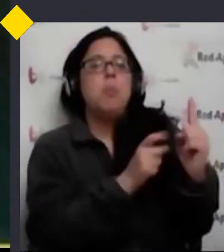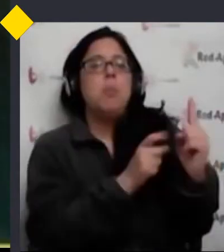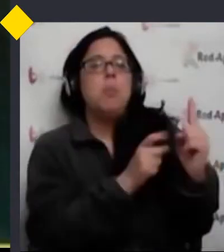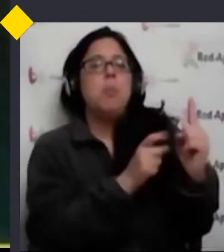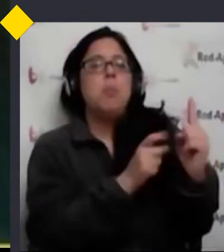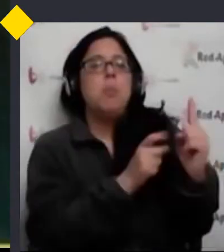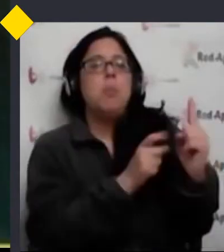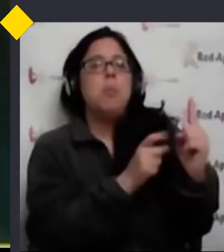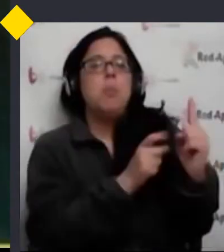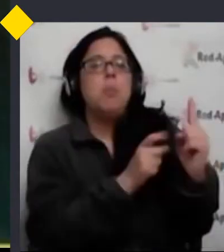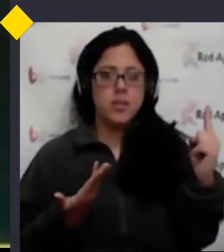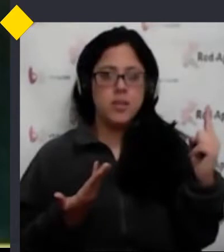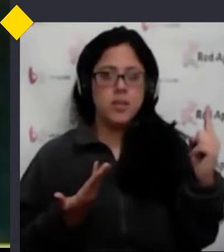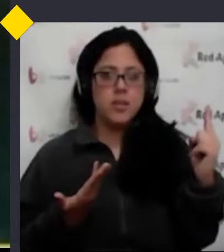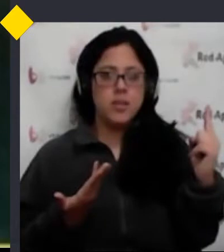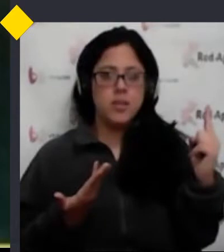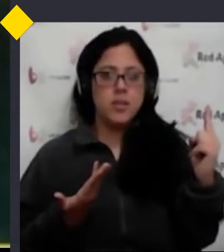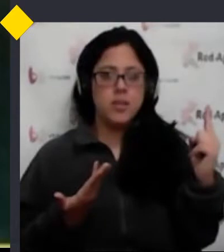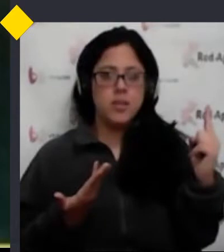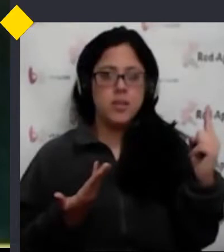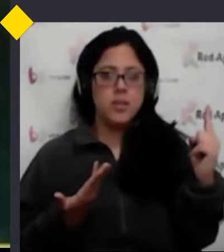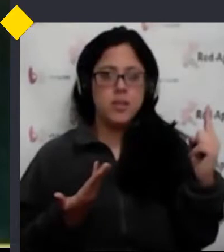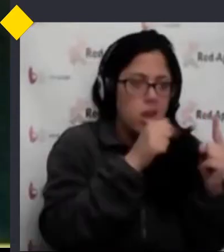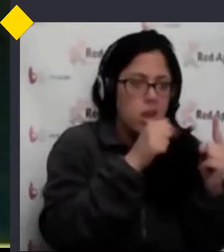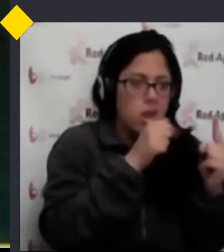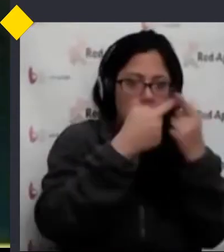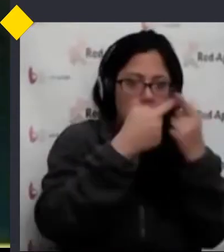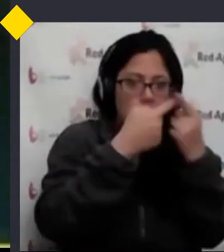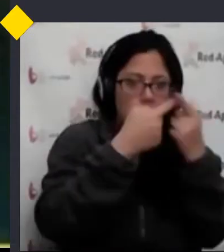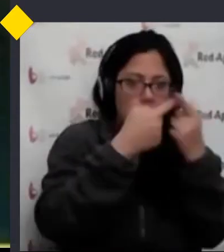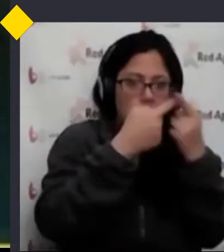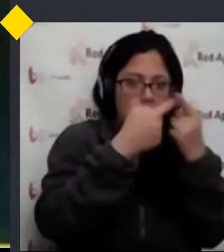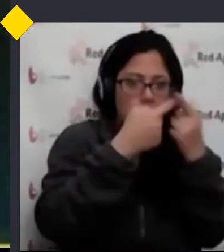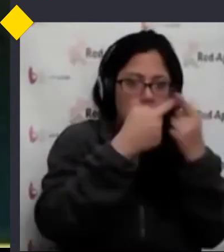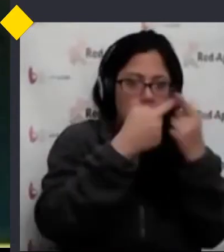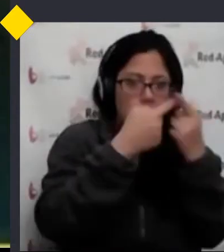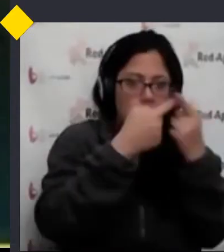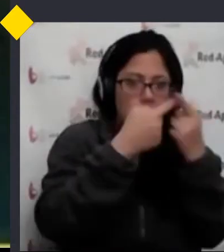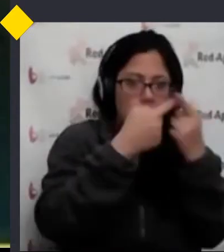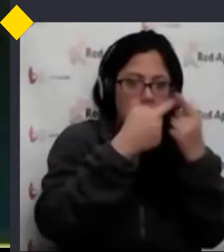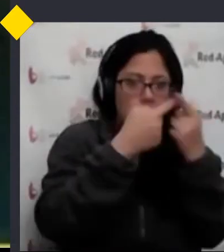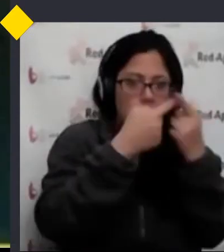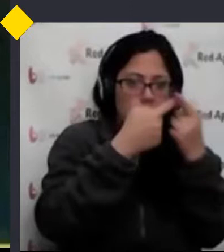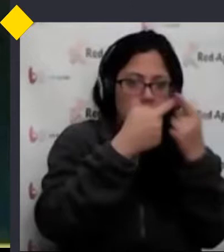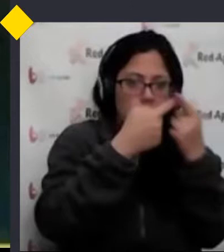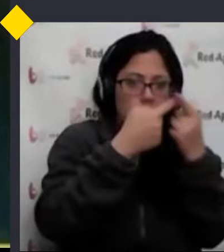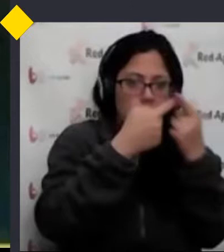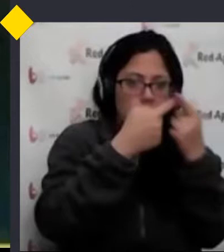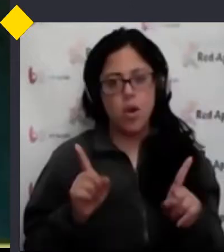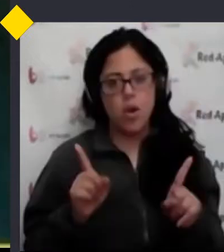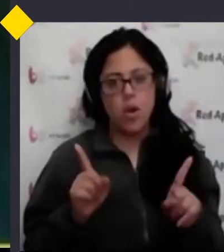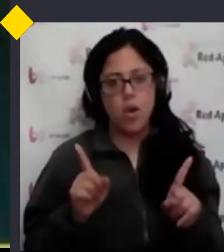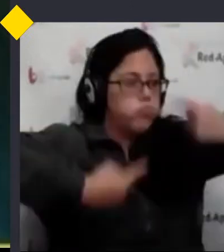Y eso no ocurre con otros grupos, no es que me quede victimizada ni decir que somos, que haya que competir entre quién es